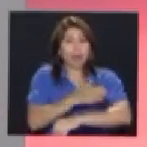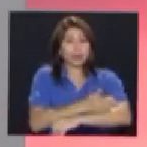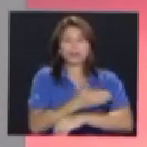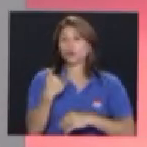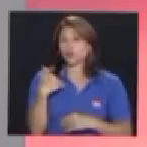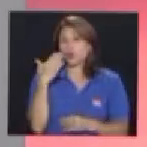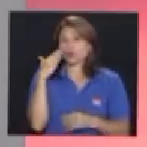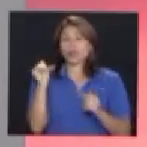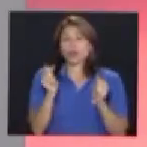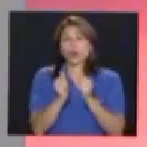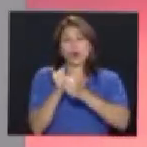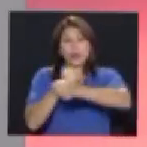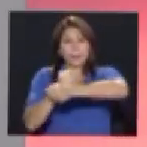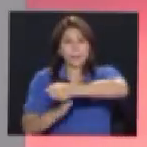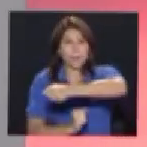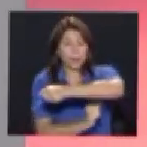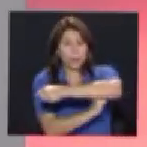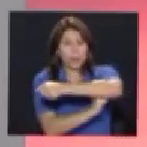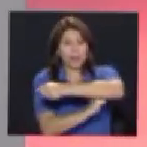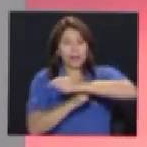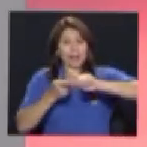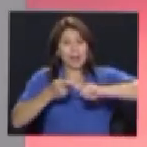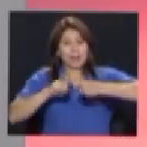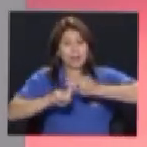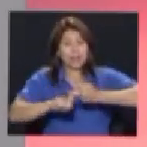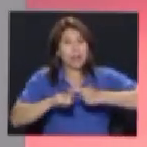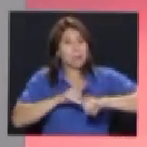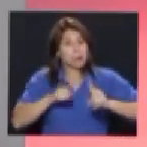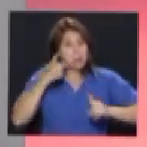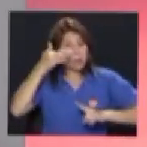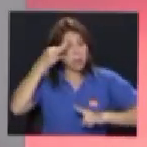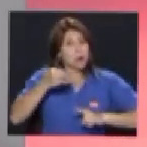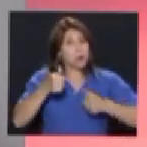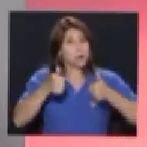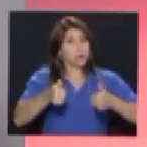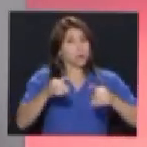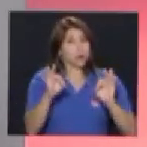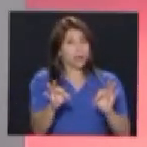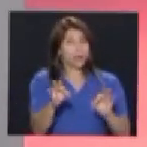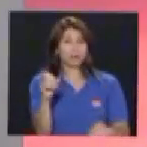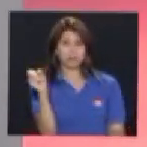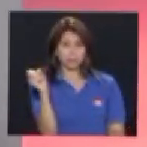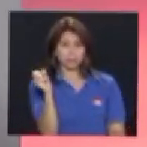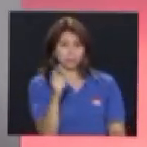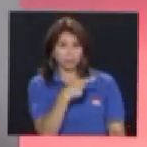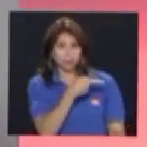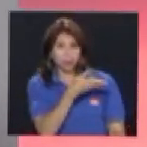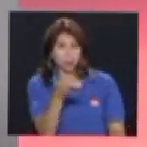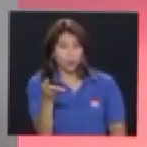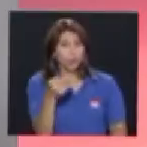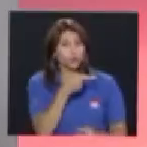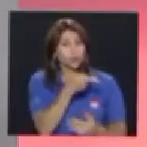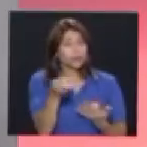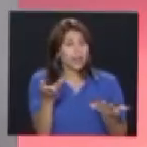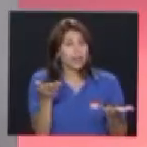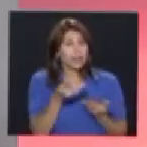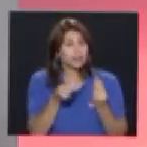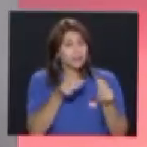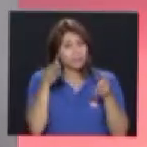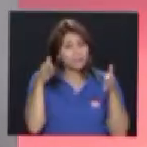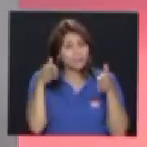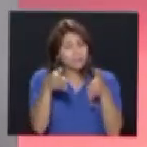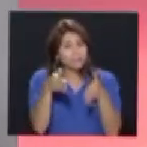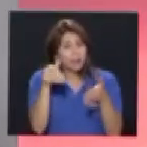Tempisque, pero sospecho que se cumplió muy bien. Ustedes son asiáticos. Todos los años y en tiempo